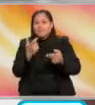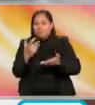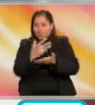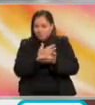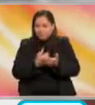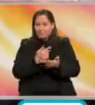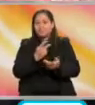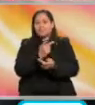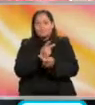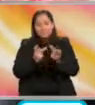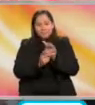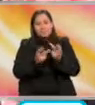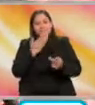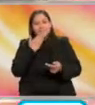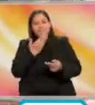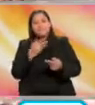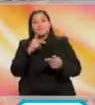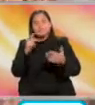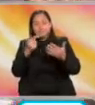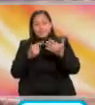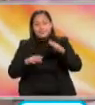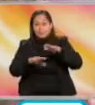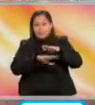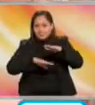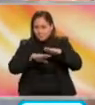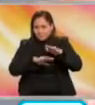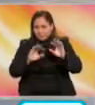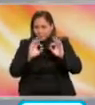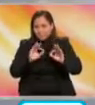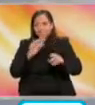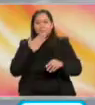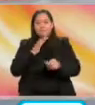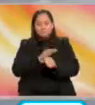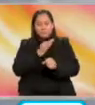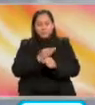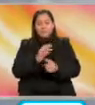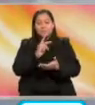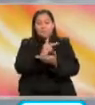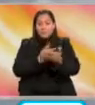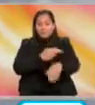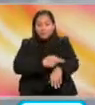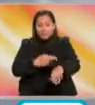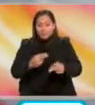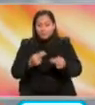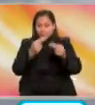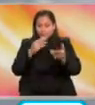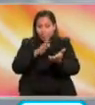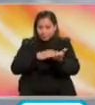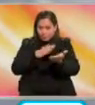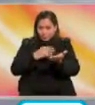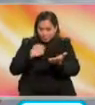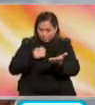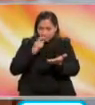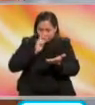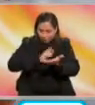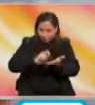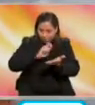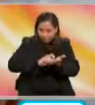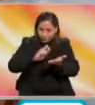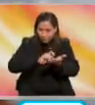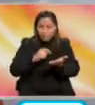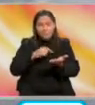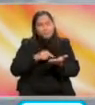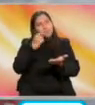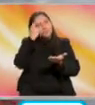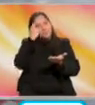y bien, con muy buenas bases. Hemos platicado del plan de negocios, que es el documento en donde voy a poner todo lo que